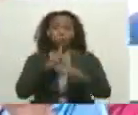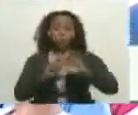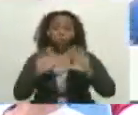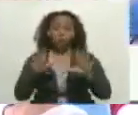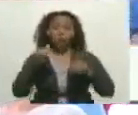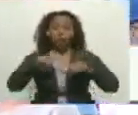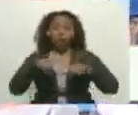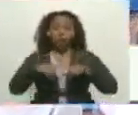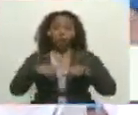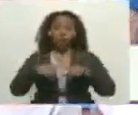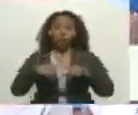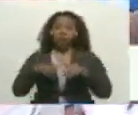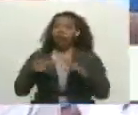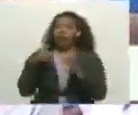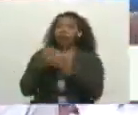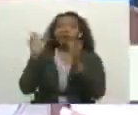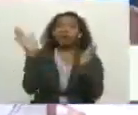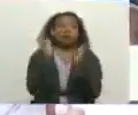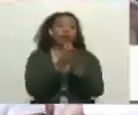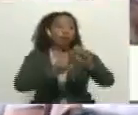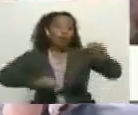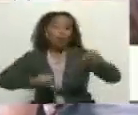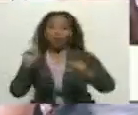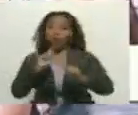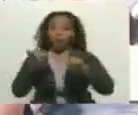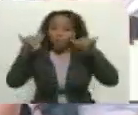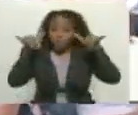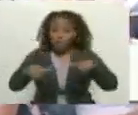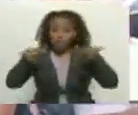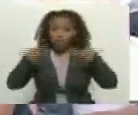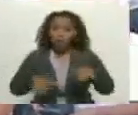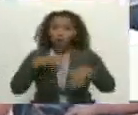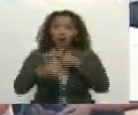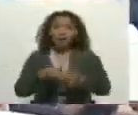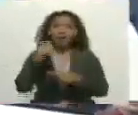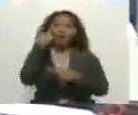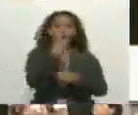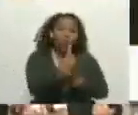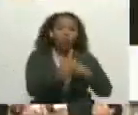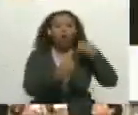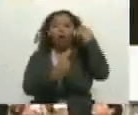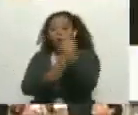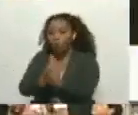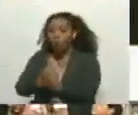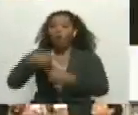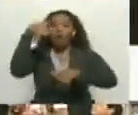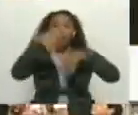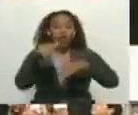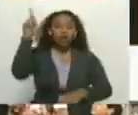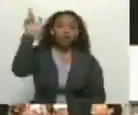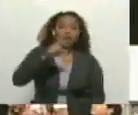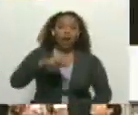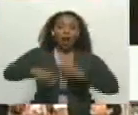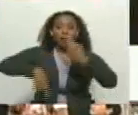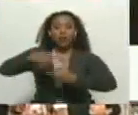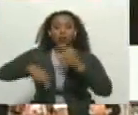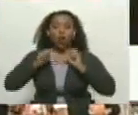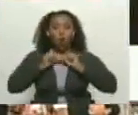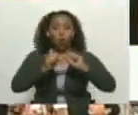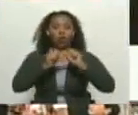aquí a San Cristóbal, no, es aquí mismo, para garantizar uno a uno los votos necesarios para que la revolución